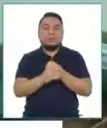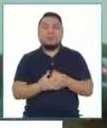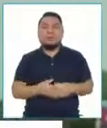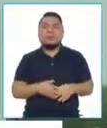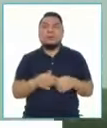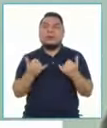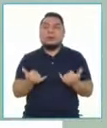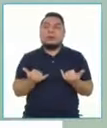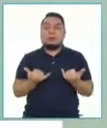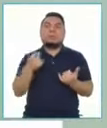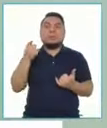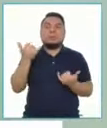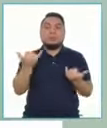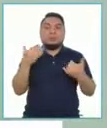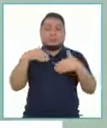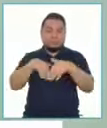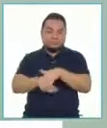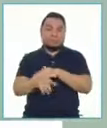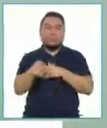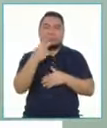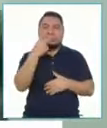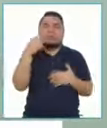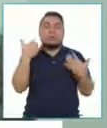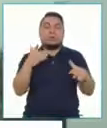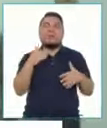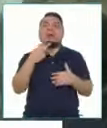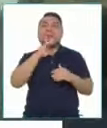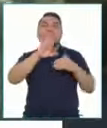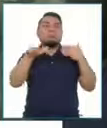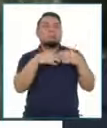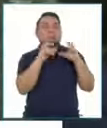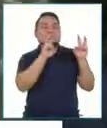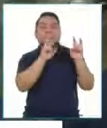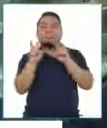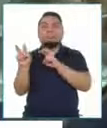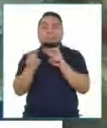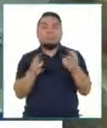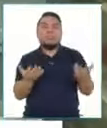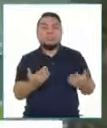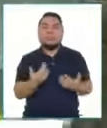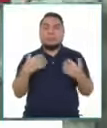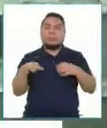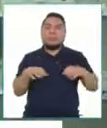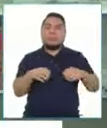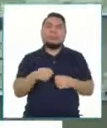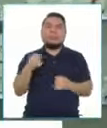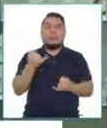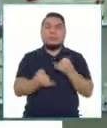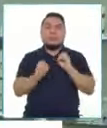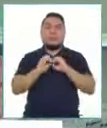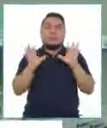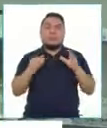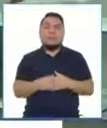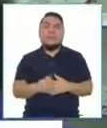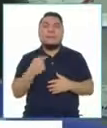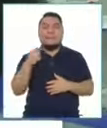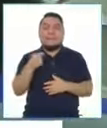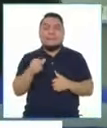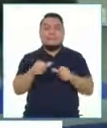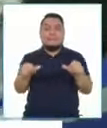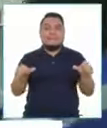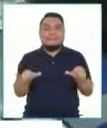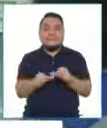y en estos momentos supervisa ya el abastecimiento que se ha venido realizando en los últimos días en esta